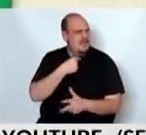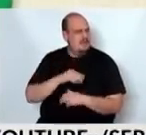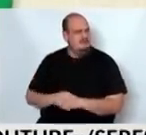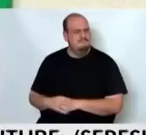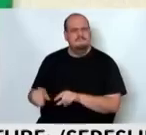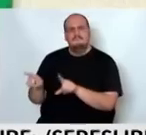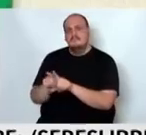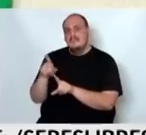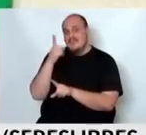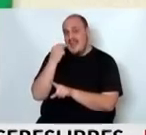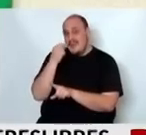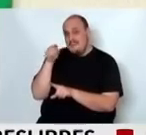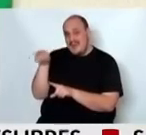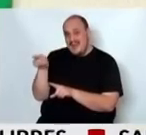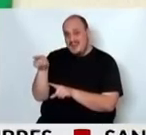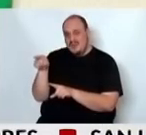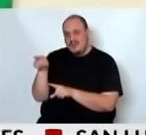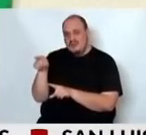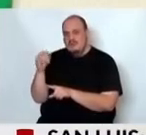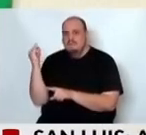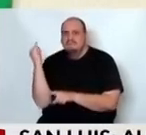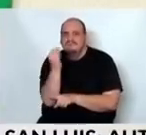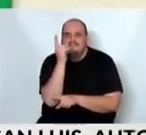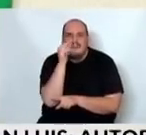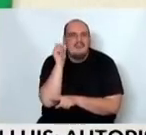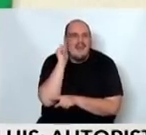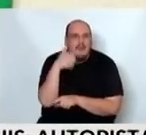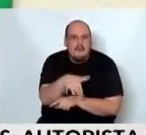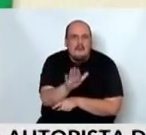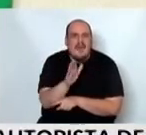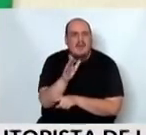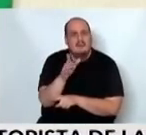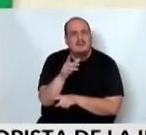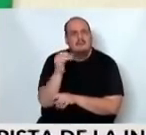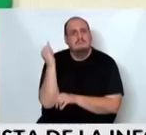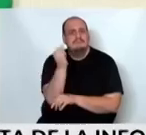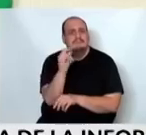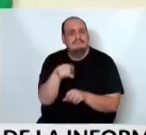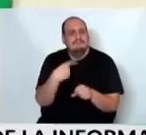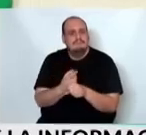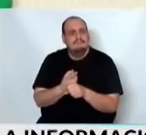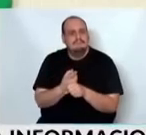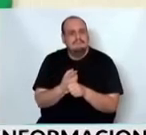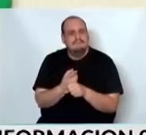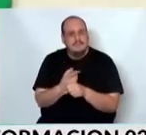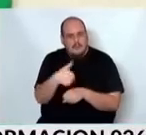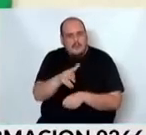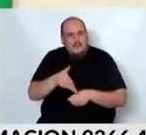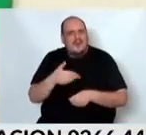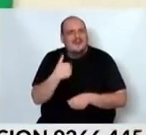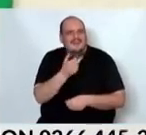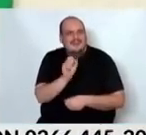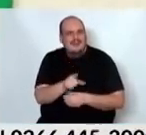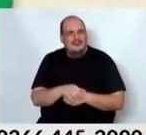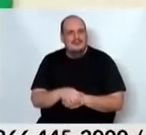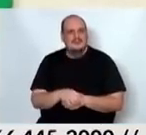no pudo recibir esa hermosa noticia que quizá lo hubiese ayudado, no lo sabemos, que era la llegada de un hijo.